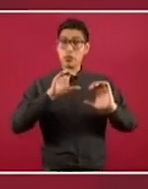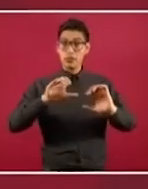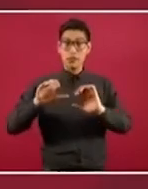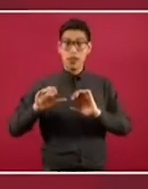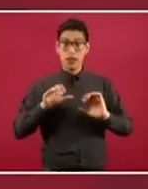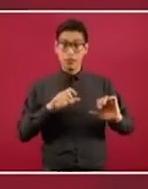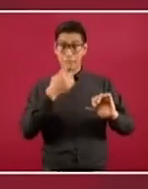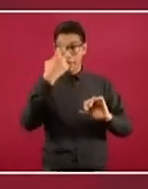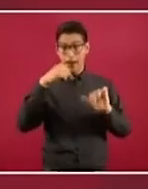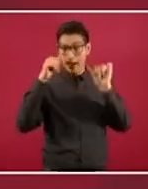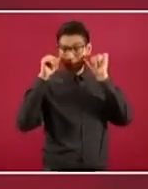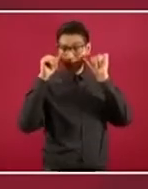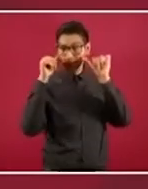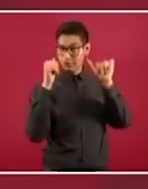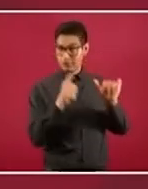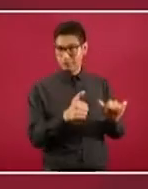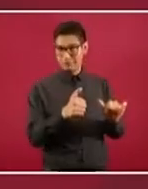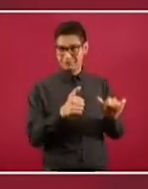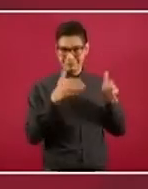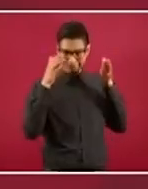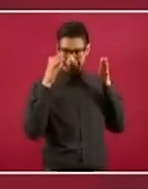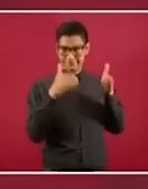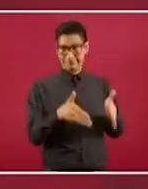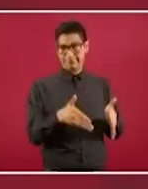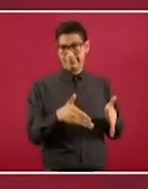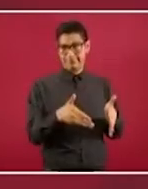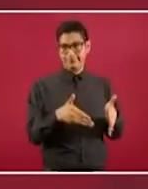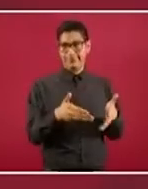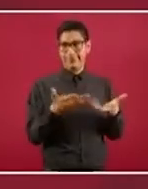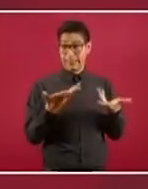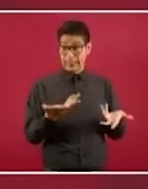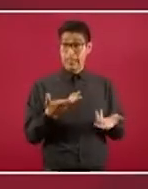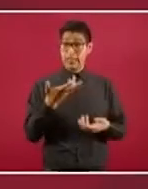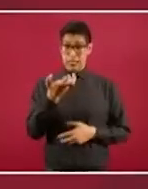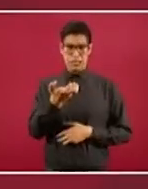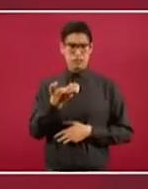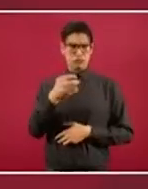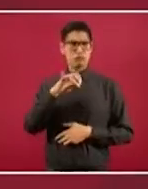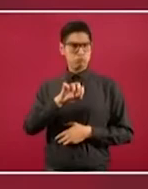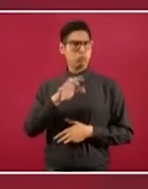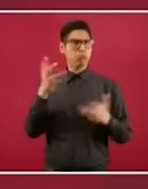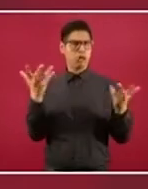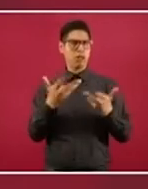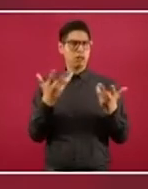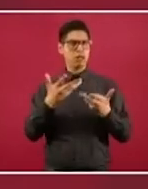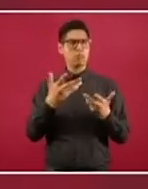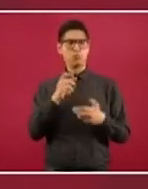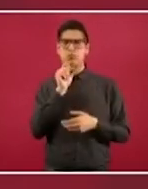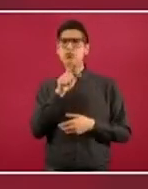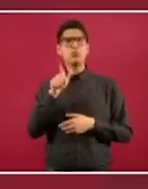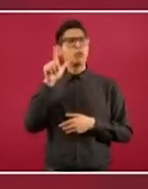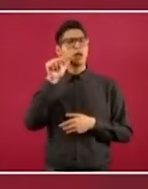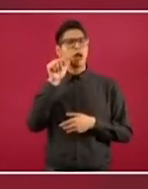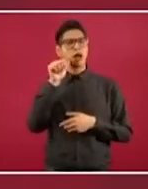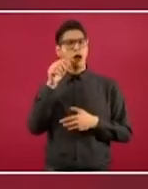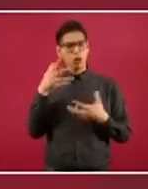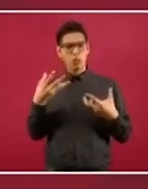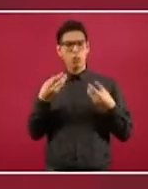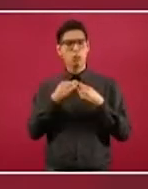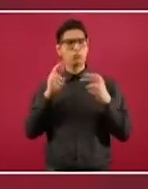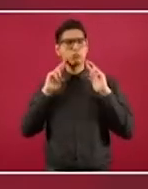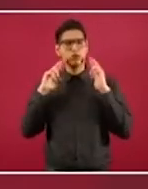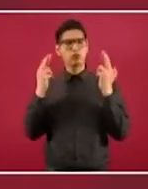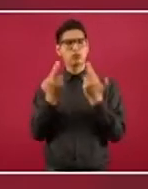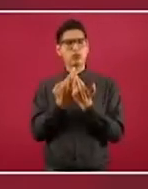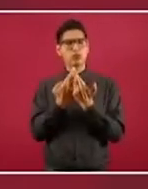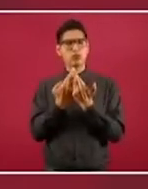atención focalizada dependiendo de las regiones. Esto lo vamos a saber. Mañana tendremos unas reuniones. Estoy hablando en particular